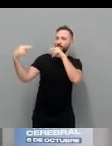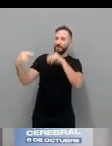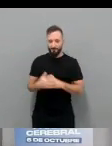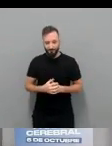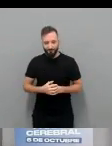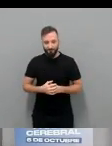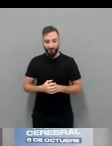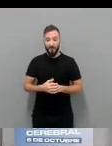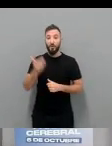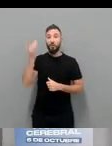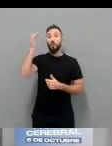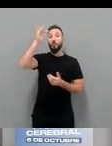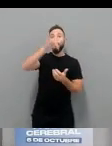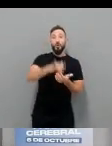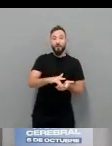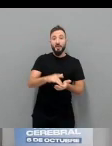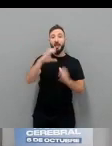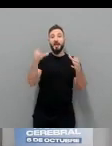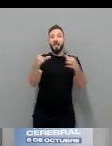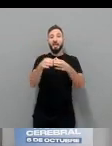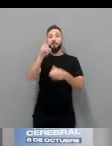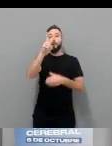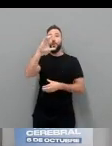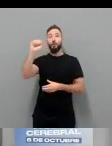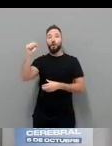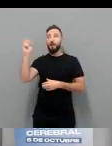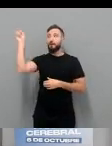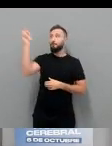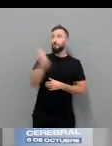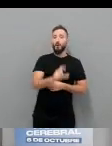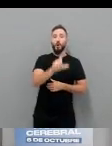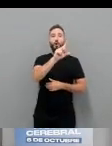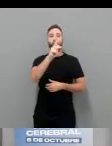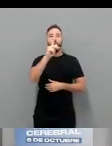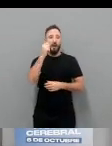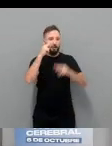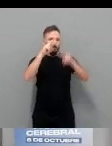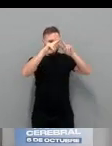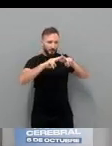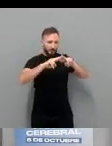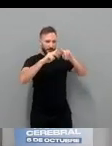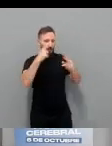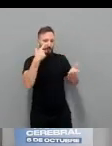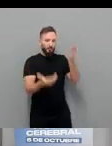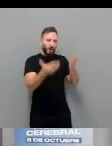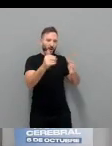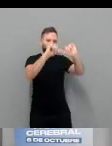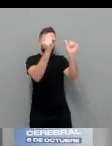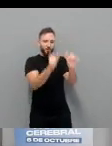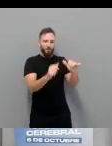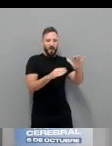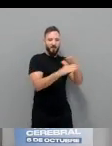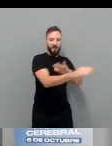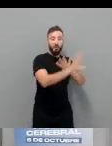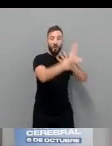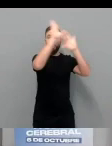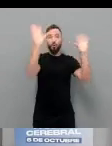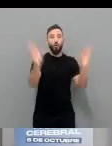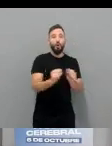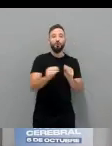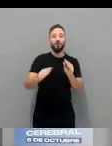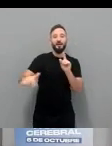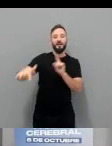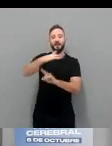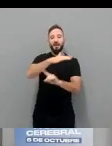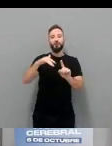Un día, el equipo de la UCA vino a conocer a Luca y valorar los distintos modos de acceso, y la conclusión fue el lector ocular.